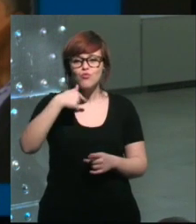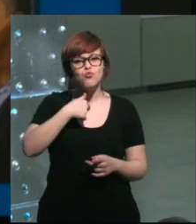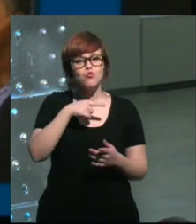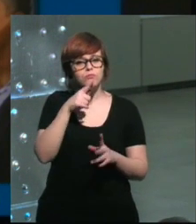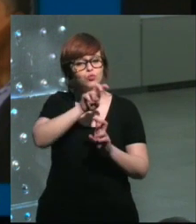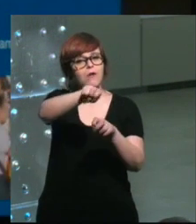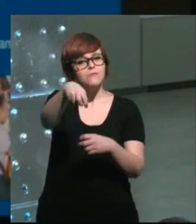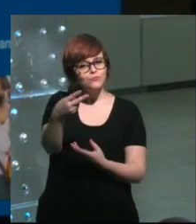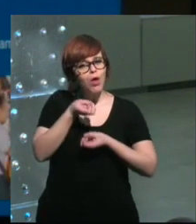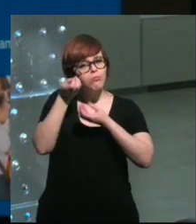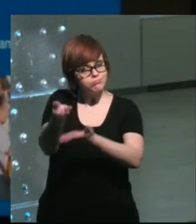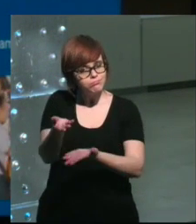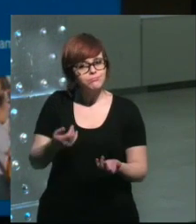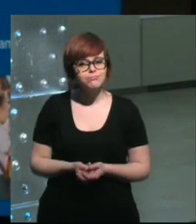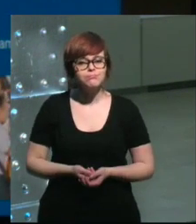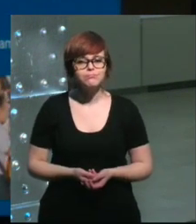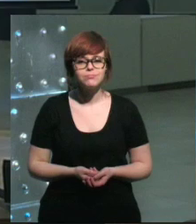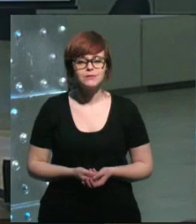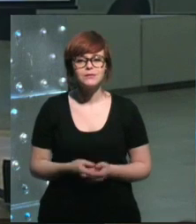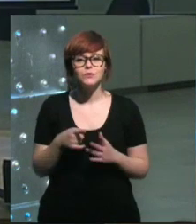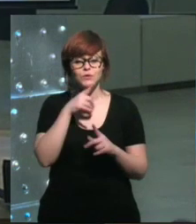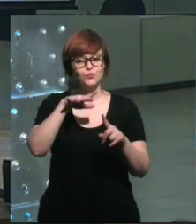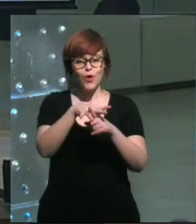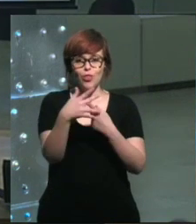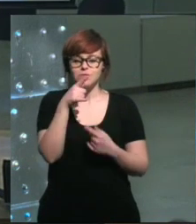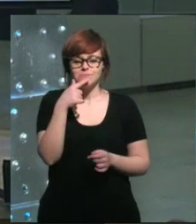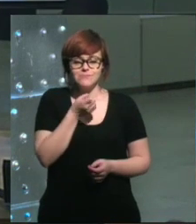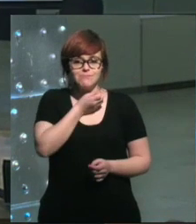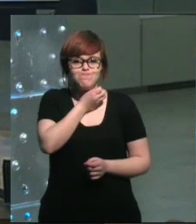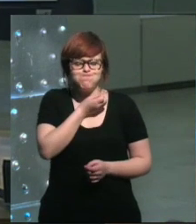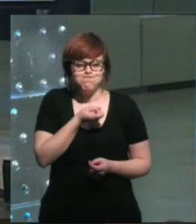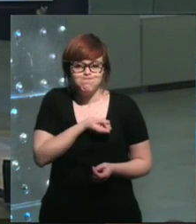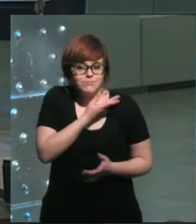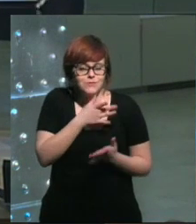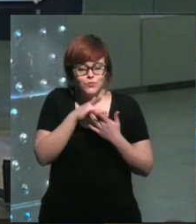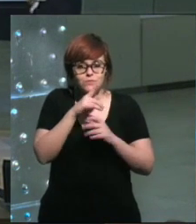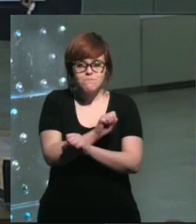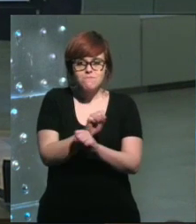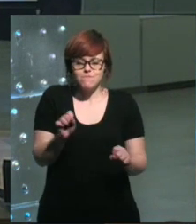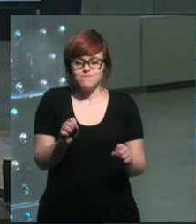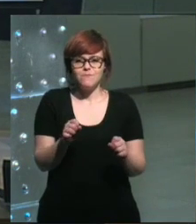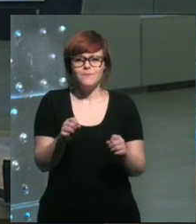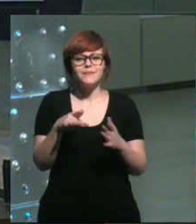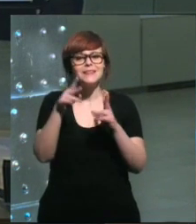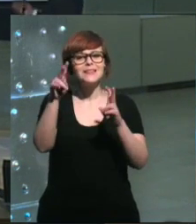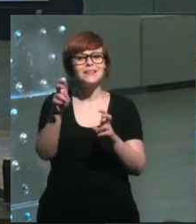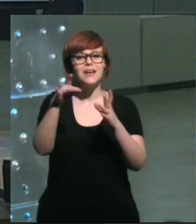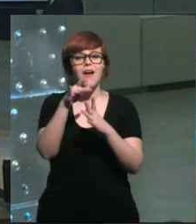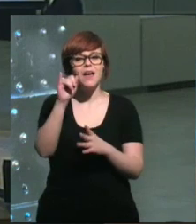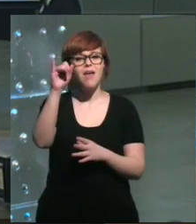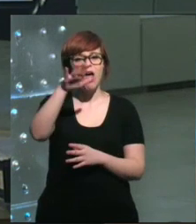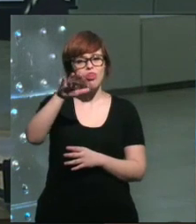los resultados. Este es un caso que es fascinante, para mí por lo menos. El caso de